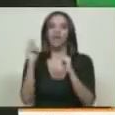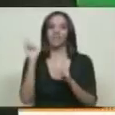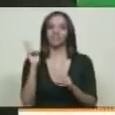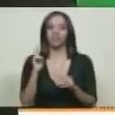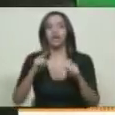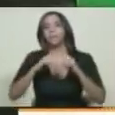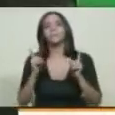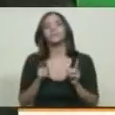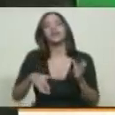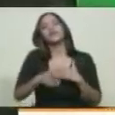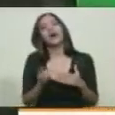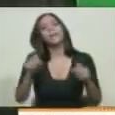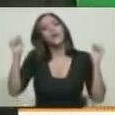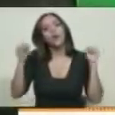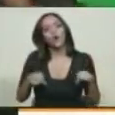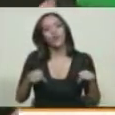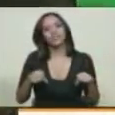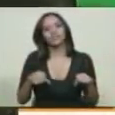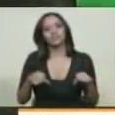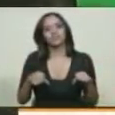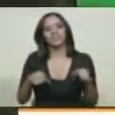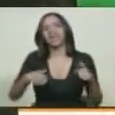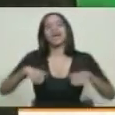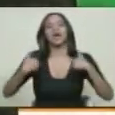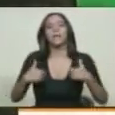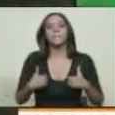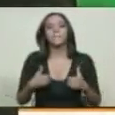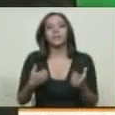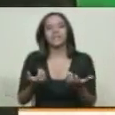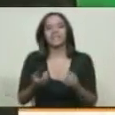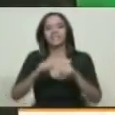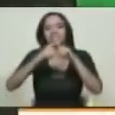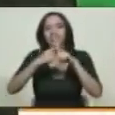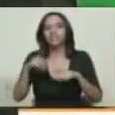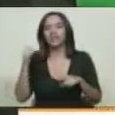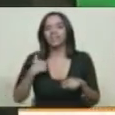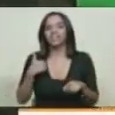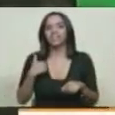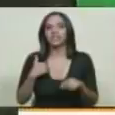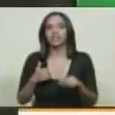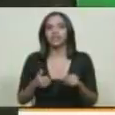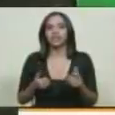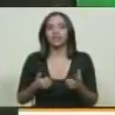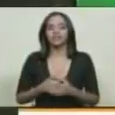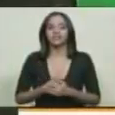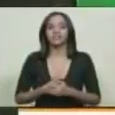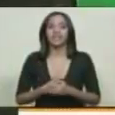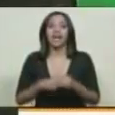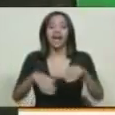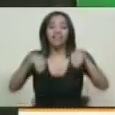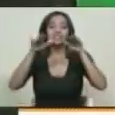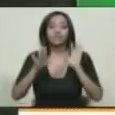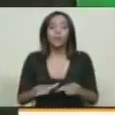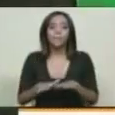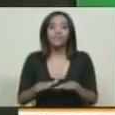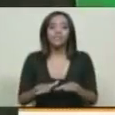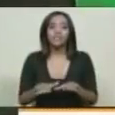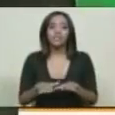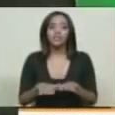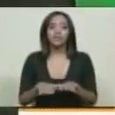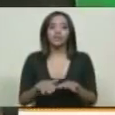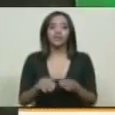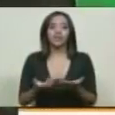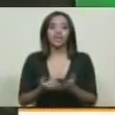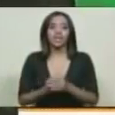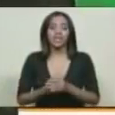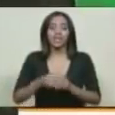sea, hoy, o sea, hay 1000 datos, ¿no?, en Argentina. O sea, en las farmacias de Argentina ha suspendido la distribución de